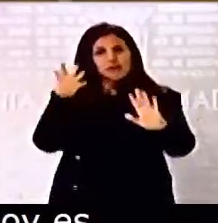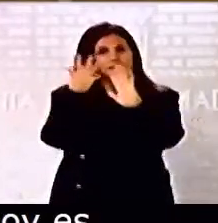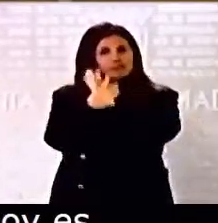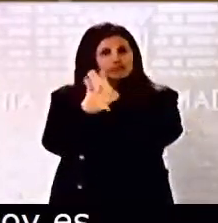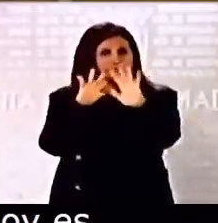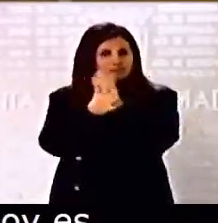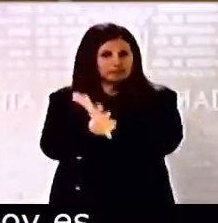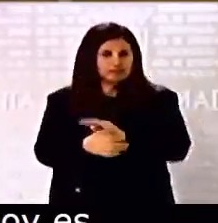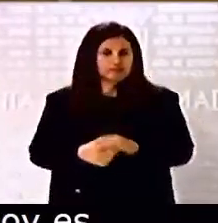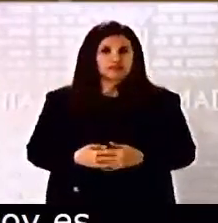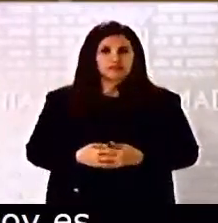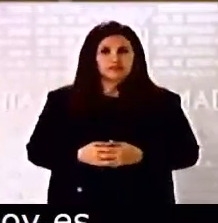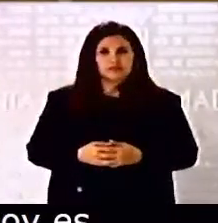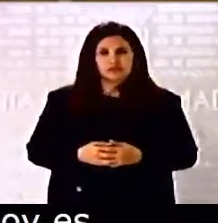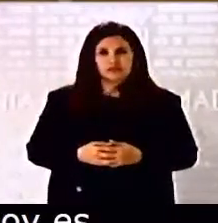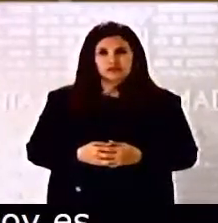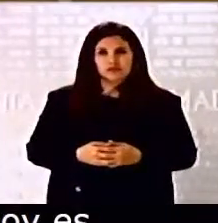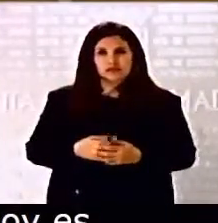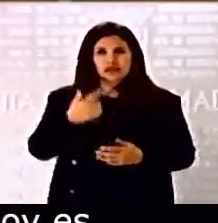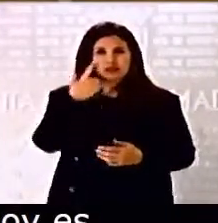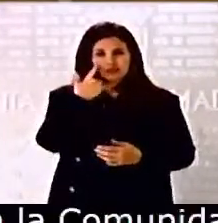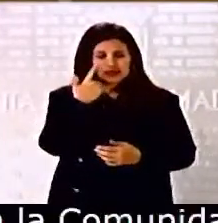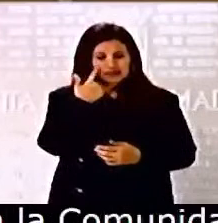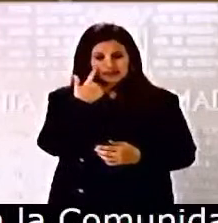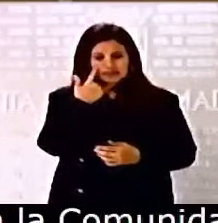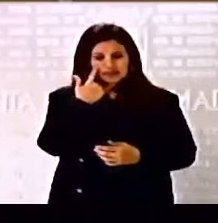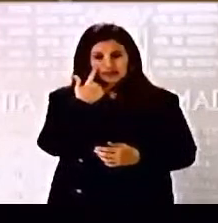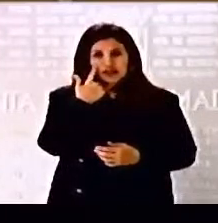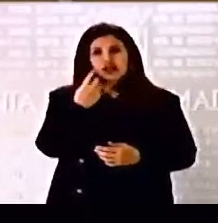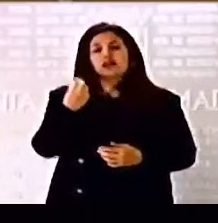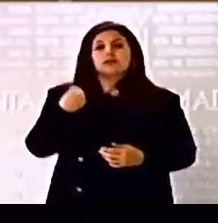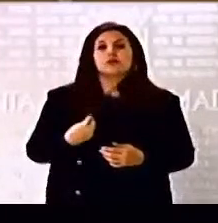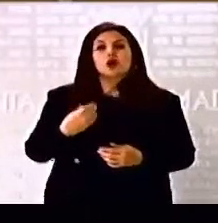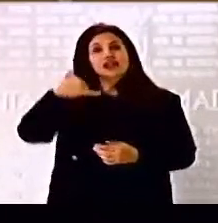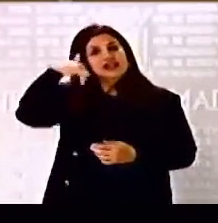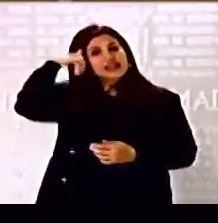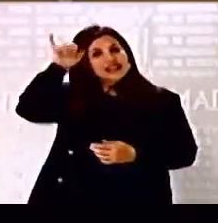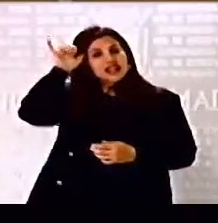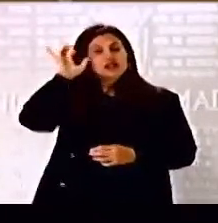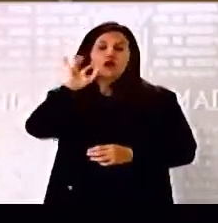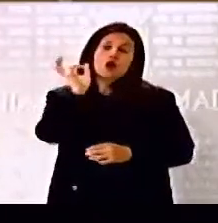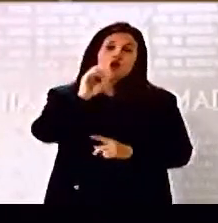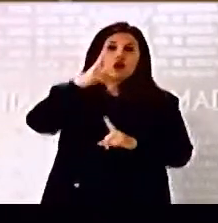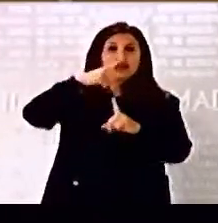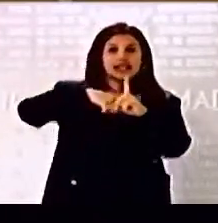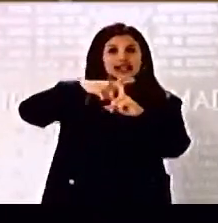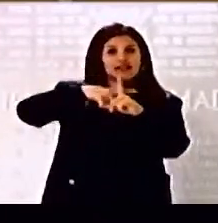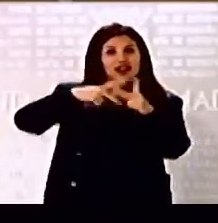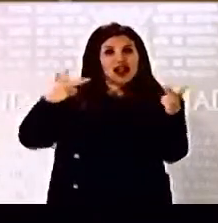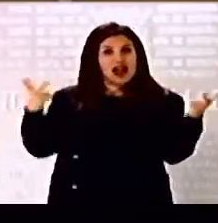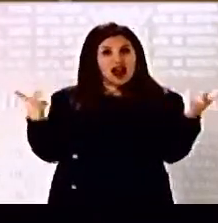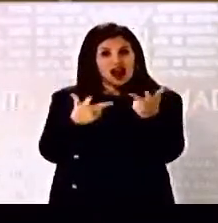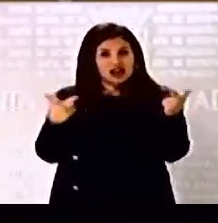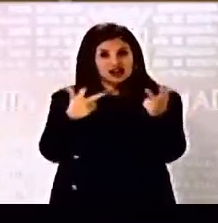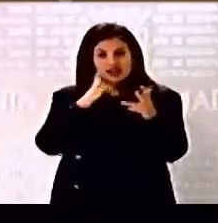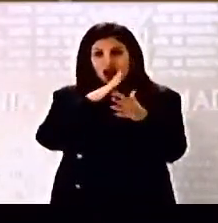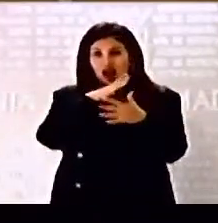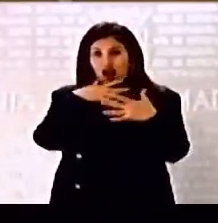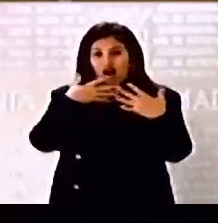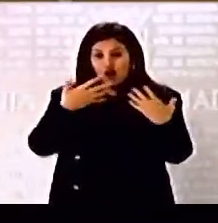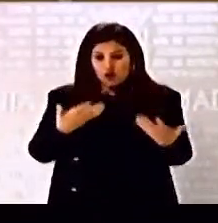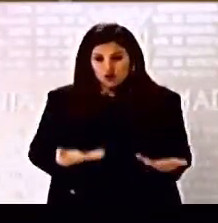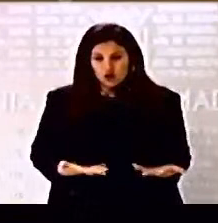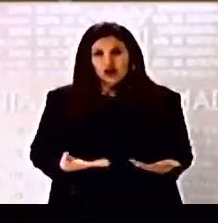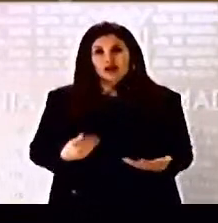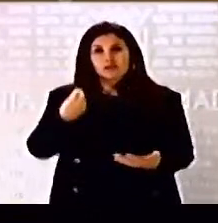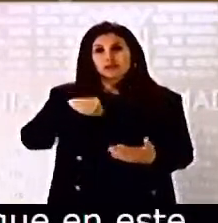Extremadura. Miren, la calificación del riesgo o del nivel de alerta que en este momento tienen en